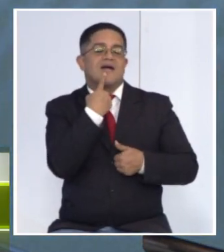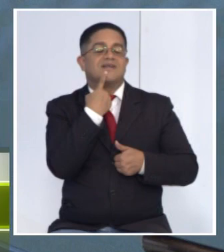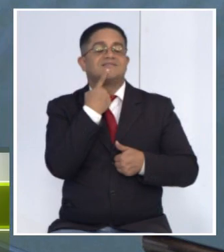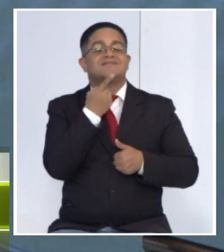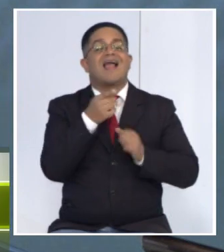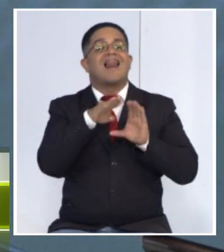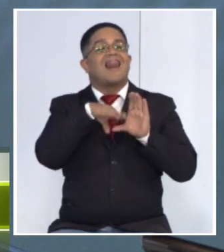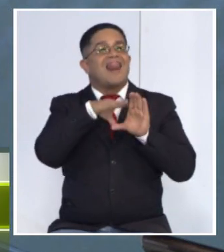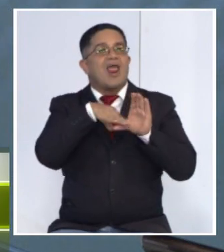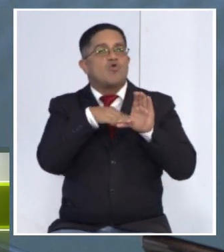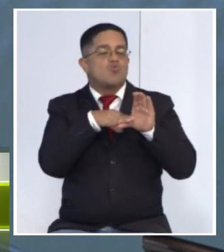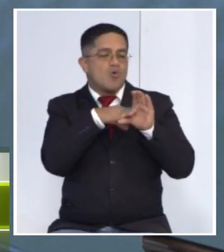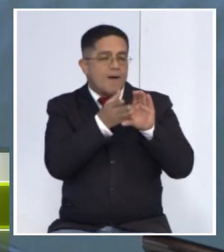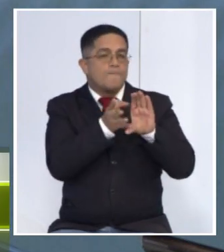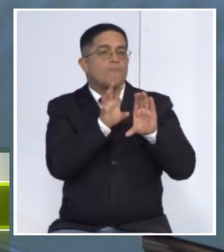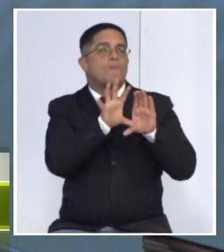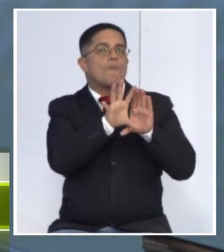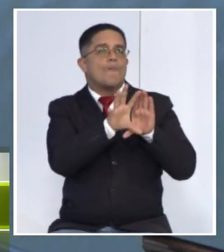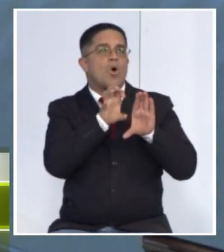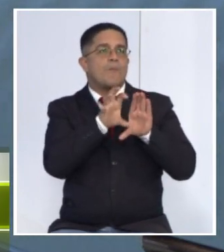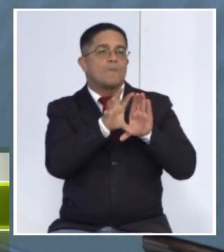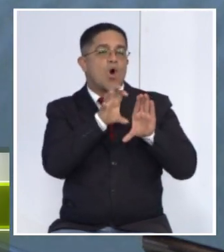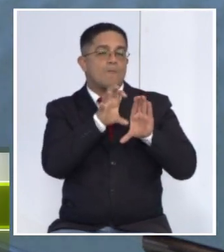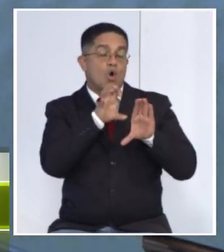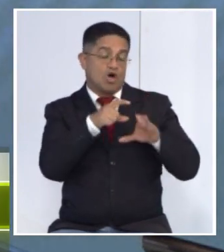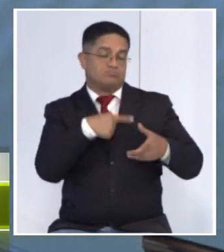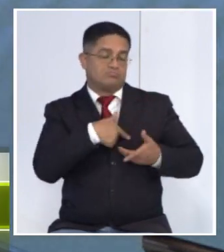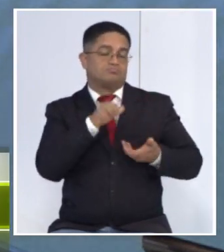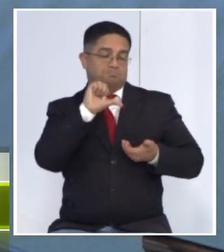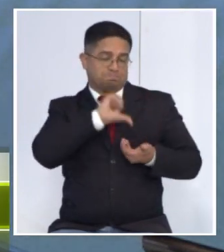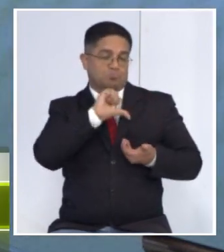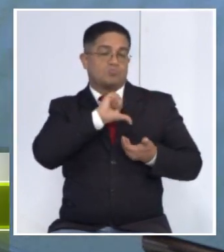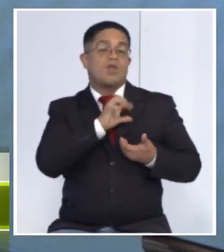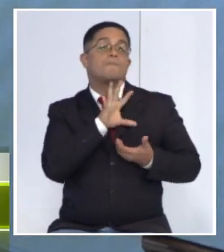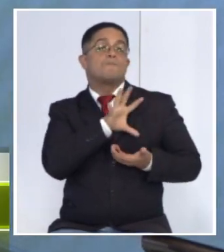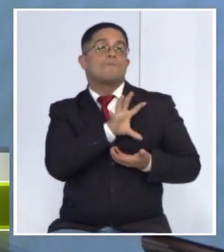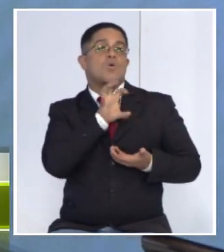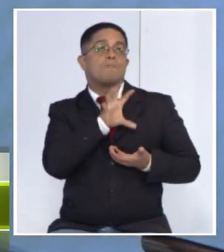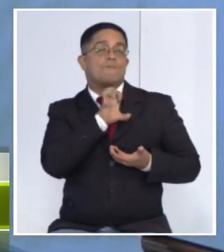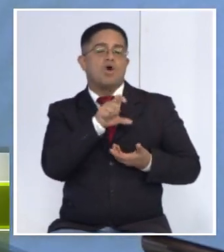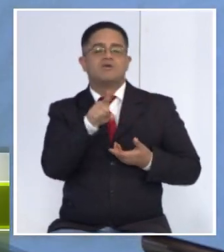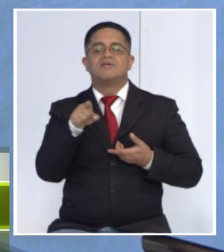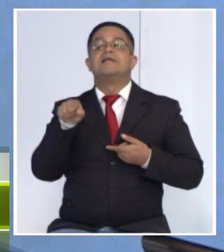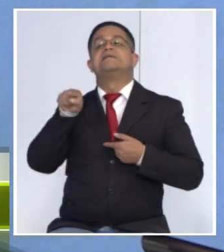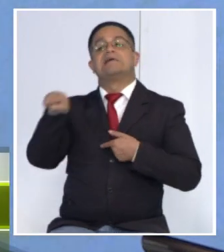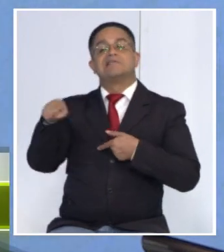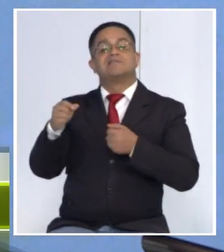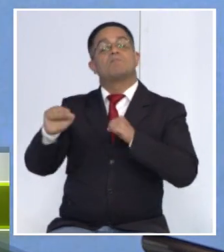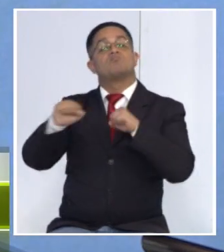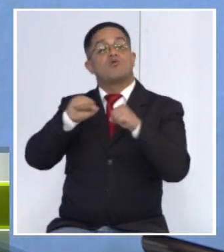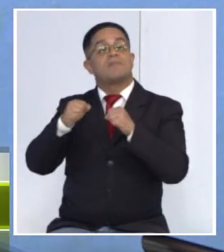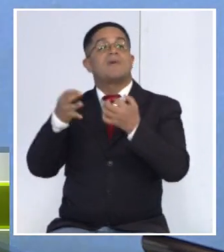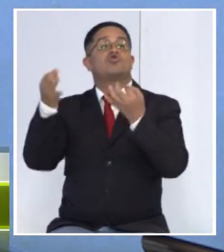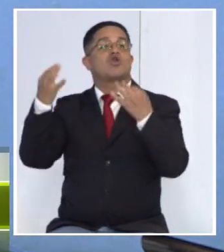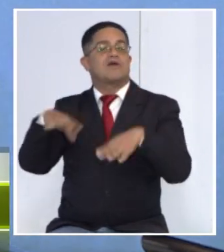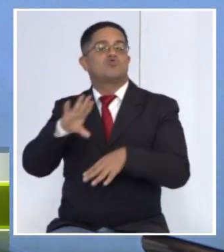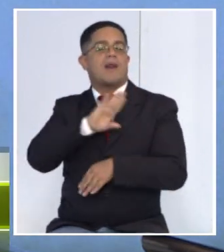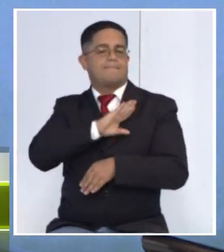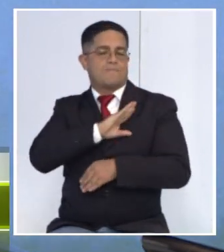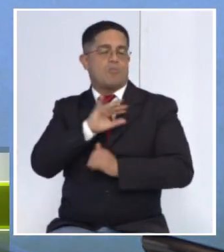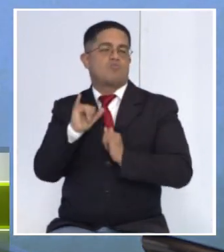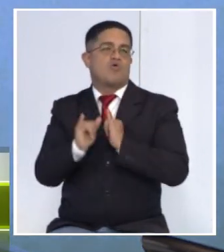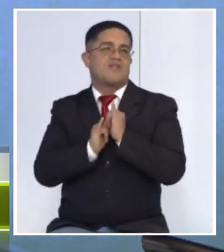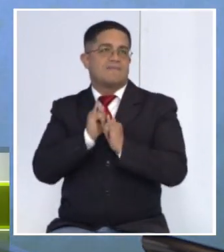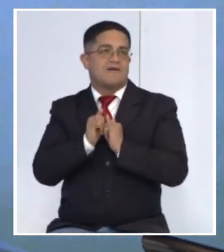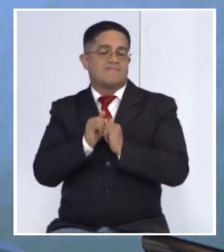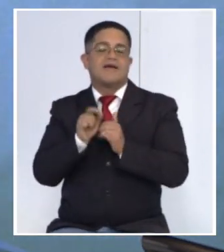abajo, adelante, arriba y atrás para hacer una extracción adecuada. Y que eso es un movimiento totalmente natural e instintivo. Exacto. Del bebé. Y por eso yo le